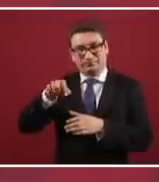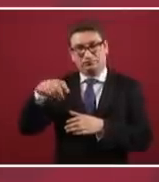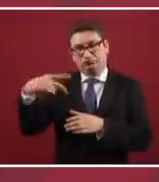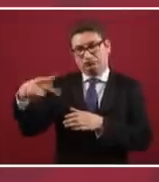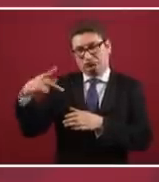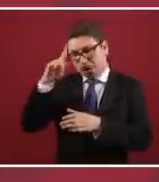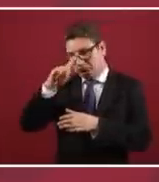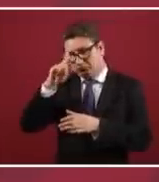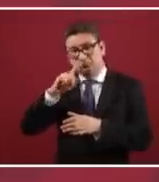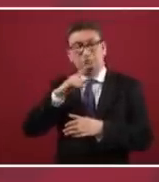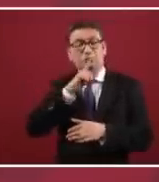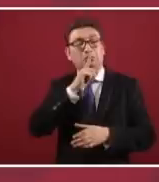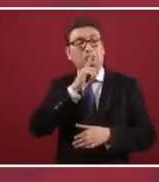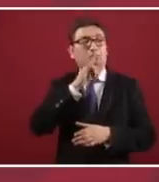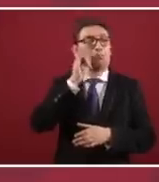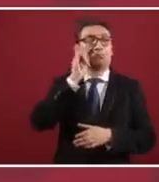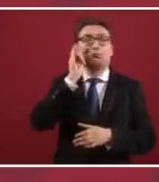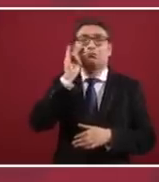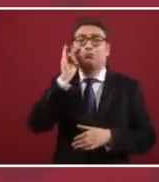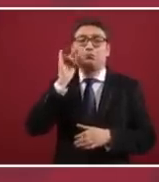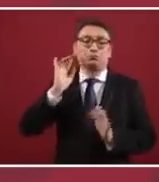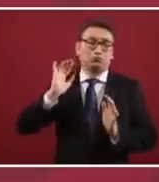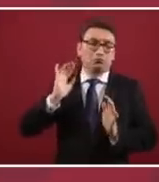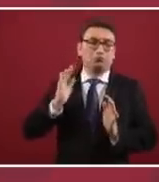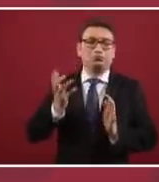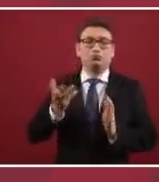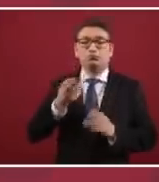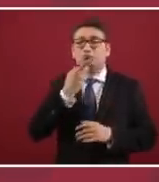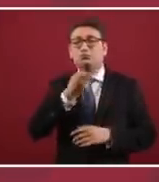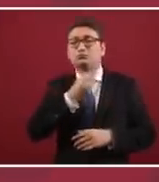se hicieron de la vista gorda, sobre todo